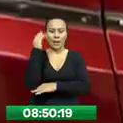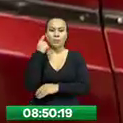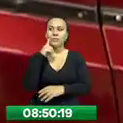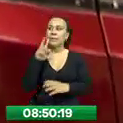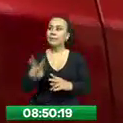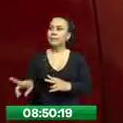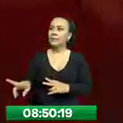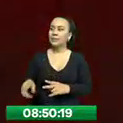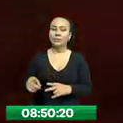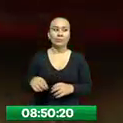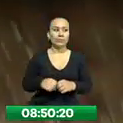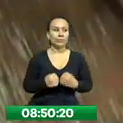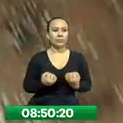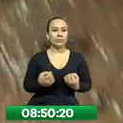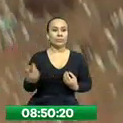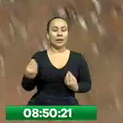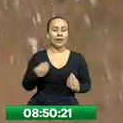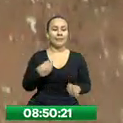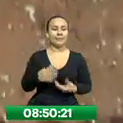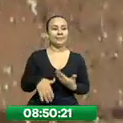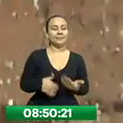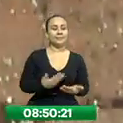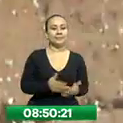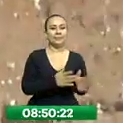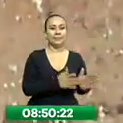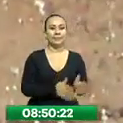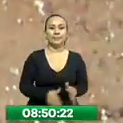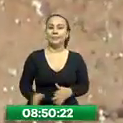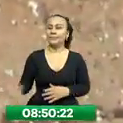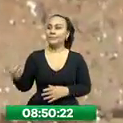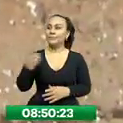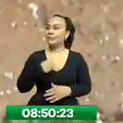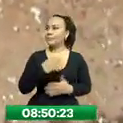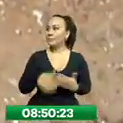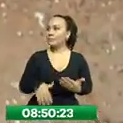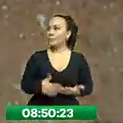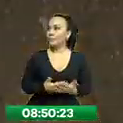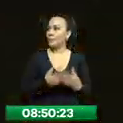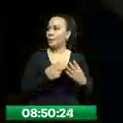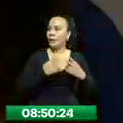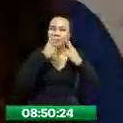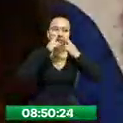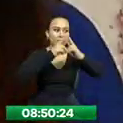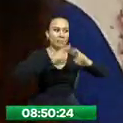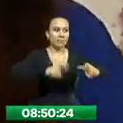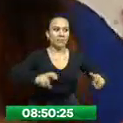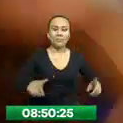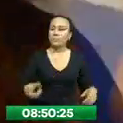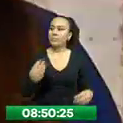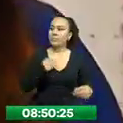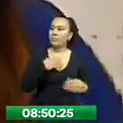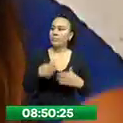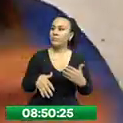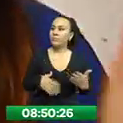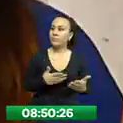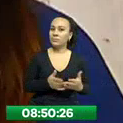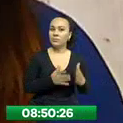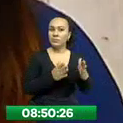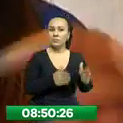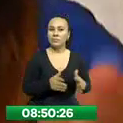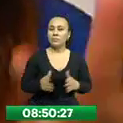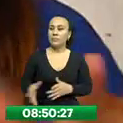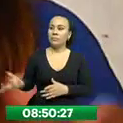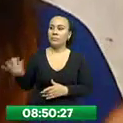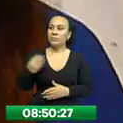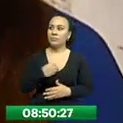Era todavía las 8, eran. Cuando se escuchó nada más el estruendo, ¡pos! Así, pero fuerte. Y ahí ya salimos y estaba